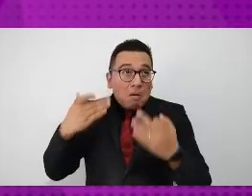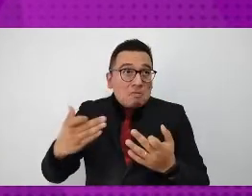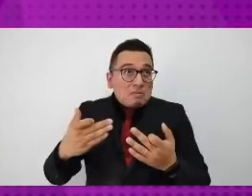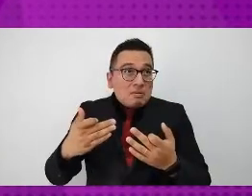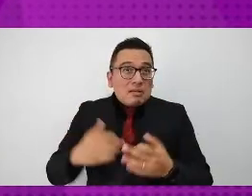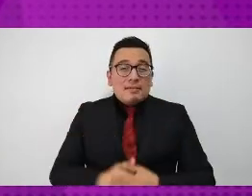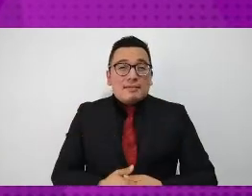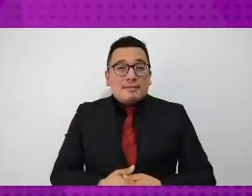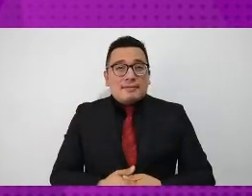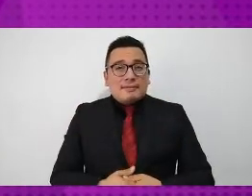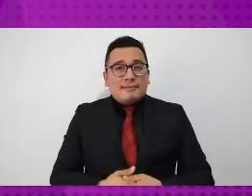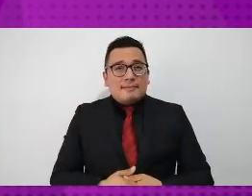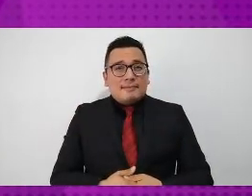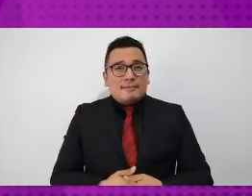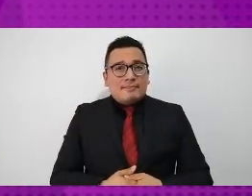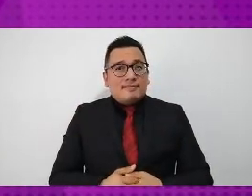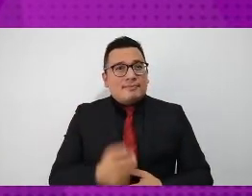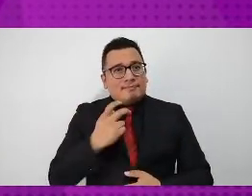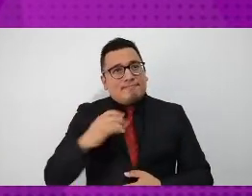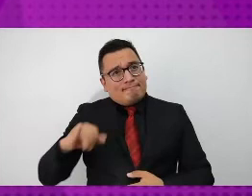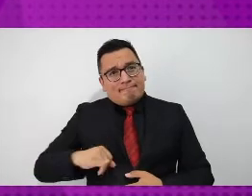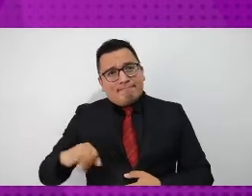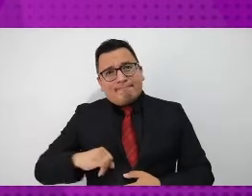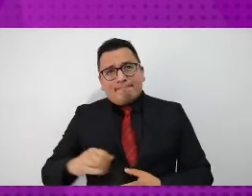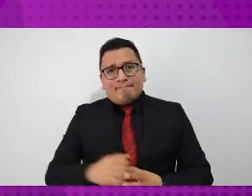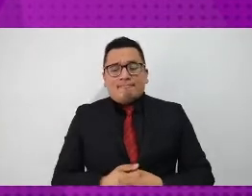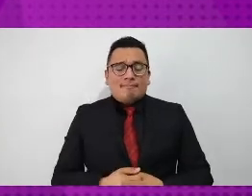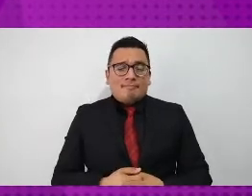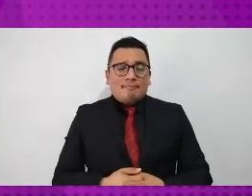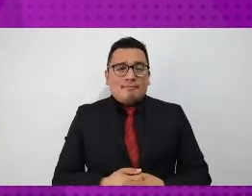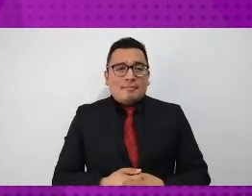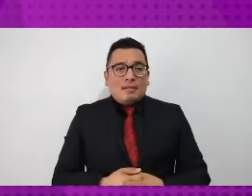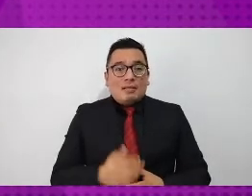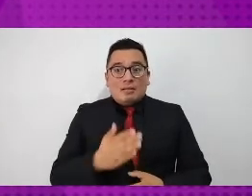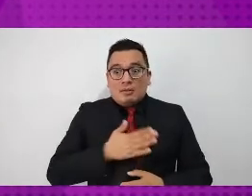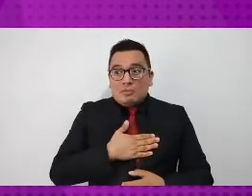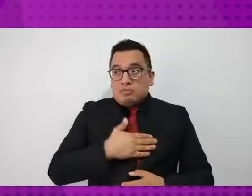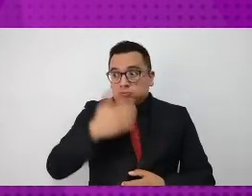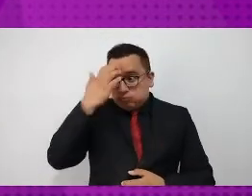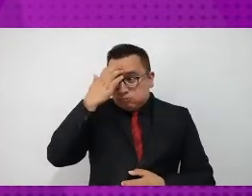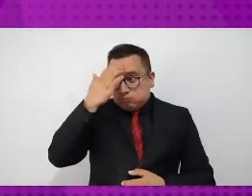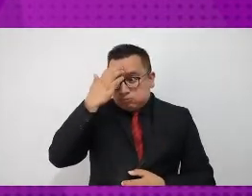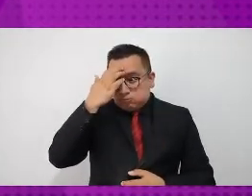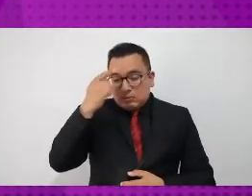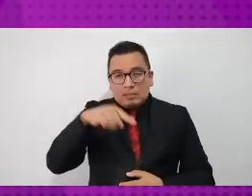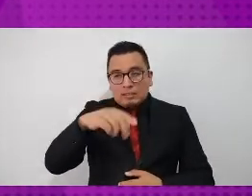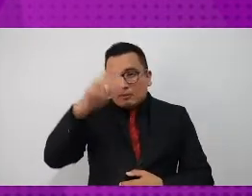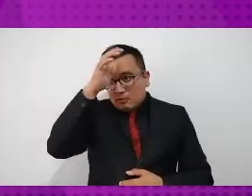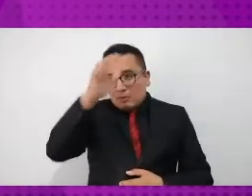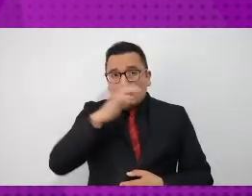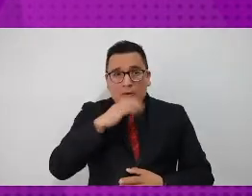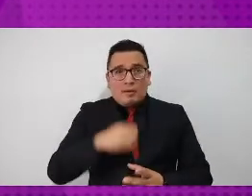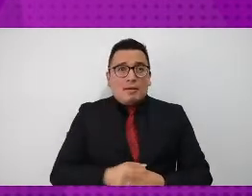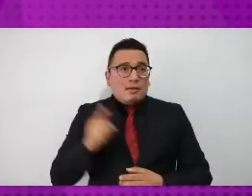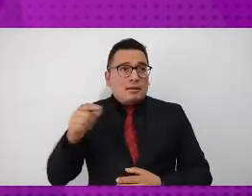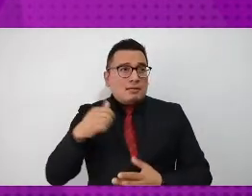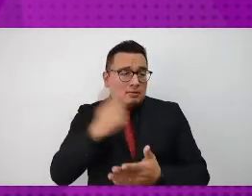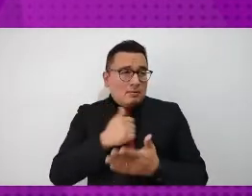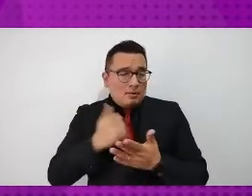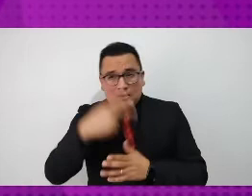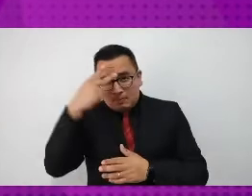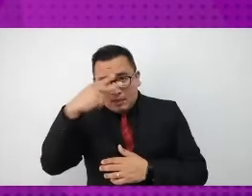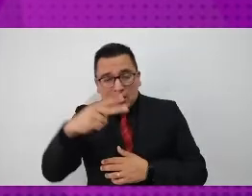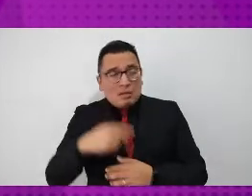ser parte de esa de ese proceso es bien interesante y cuando conocí la experiencia de coahuila la ciudad de